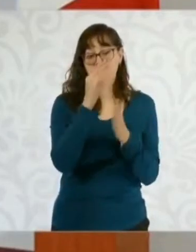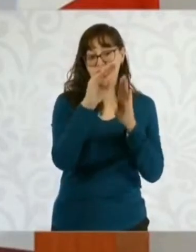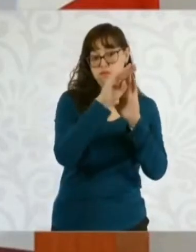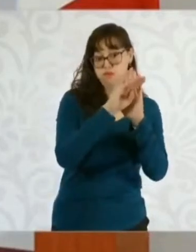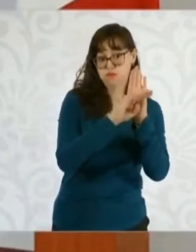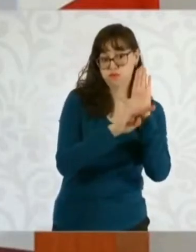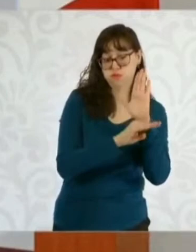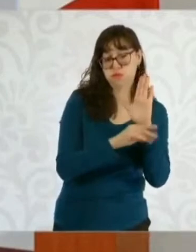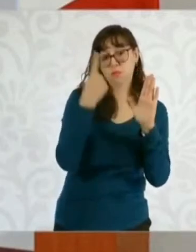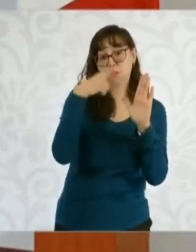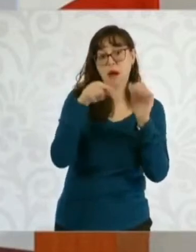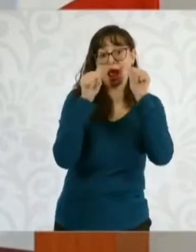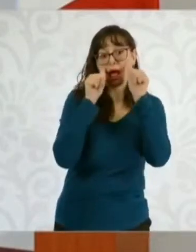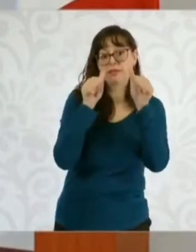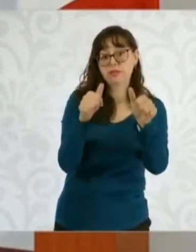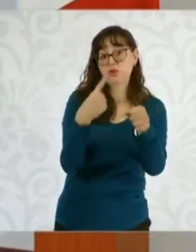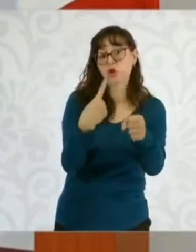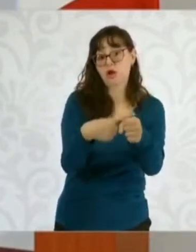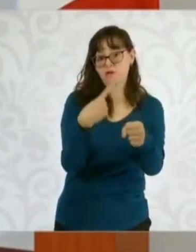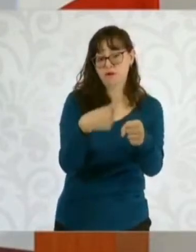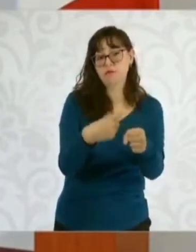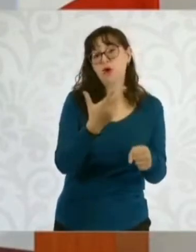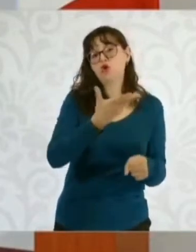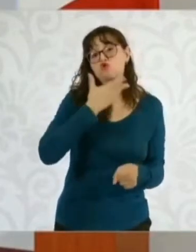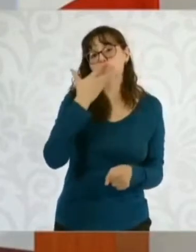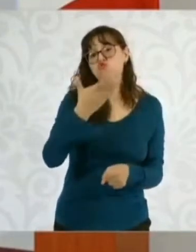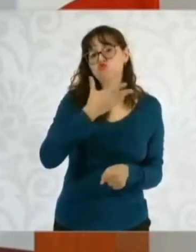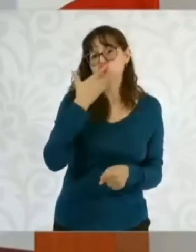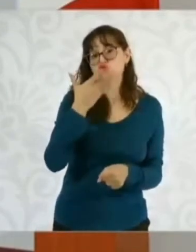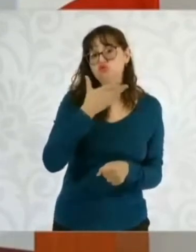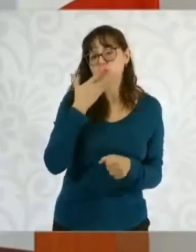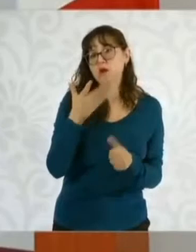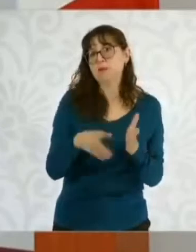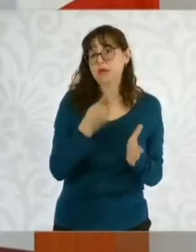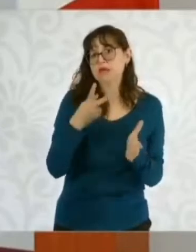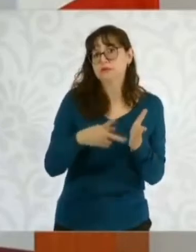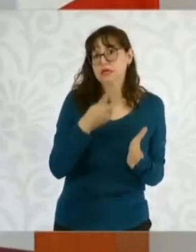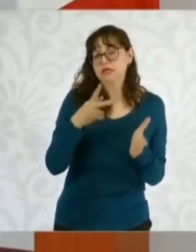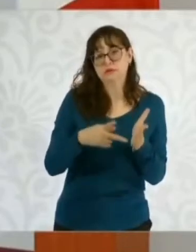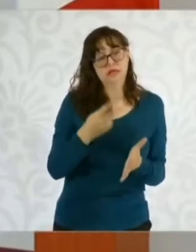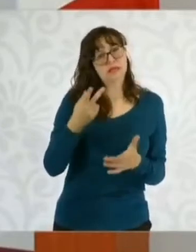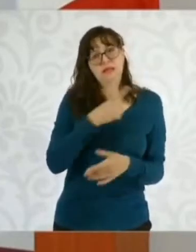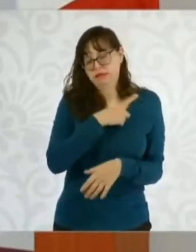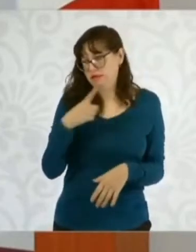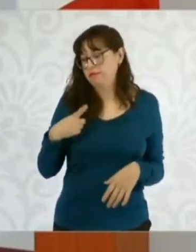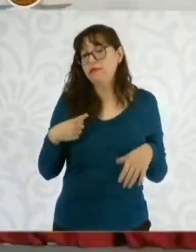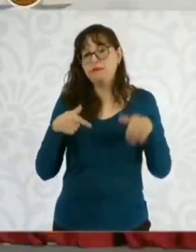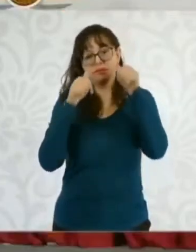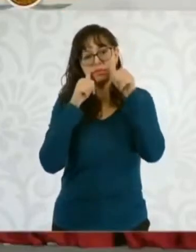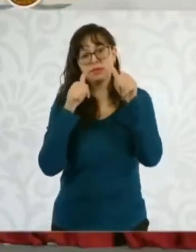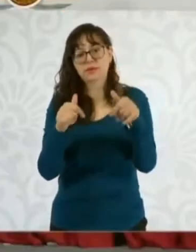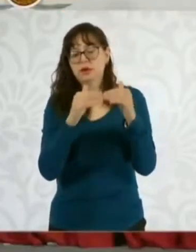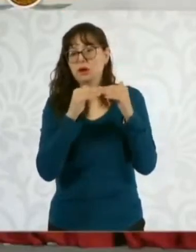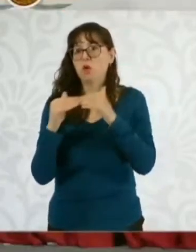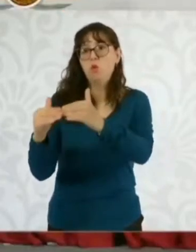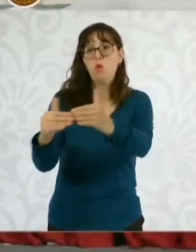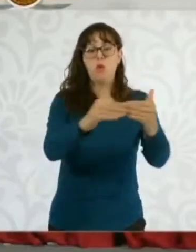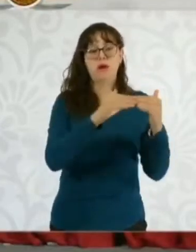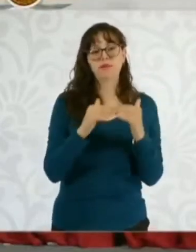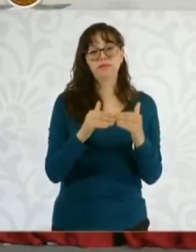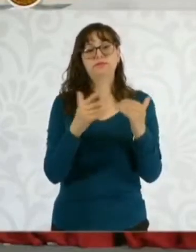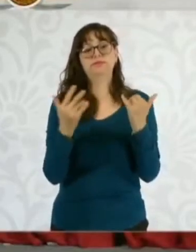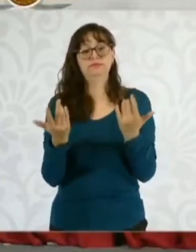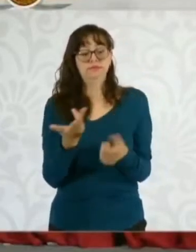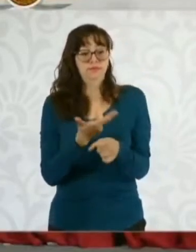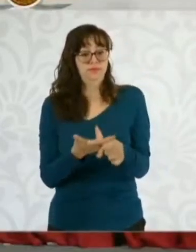protocolos nacionales de atención médica para las enfermedades que más padecen los mexicanos y las mexicanas. Y para incrementar la capacidad de atención en las